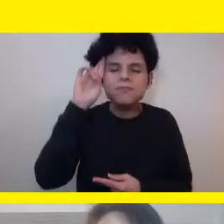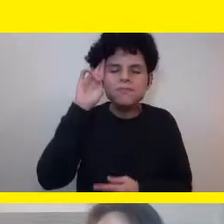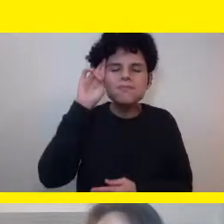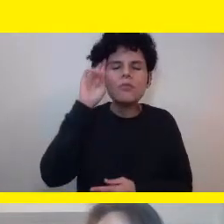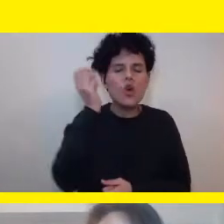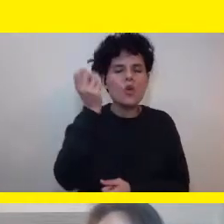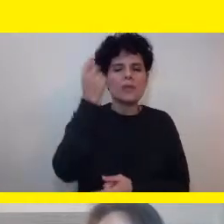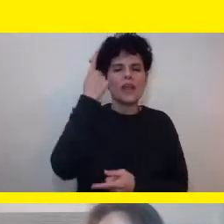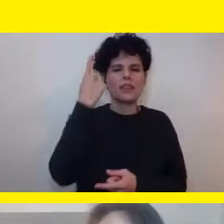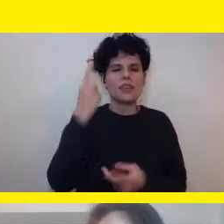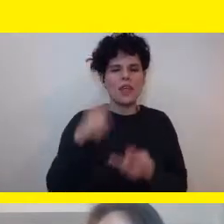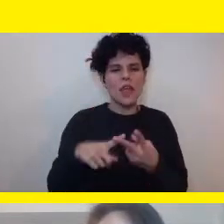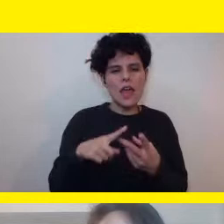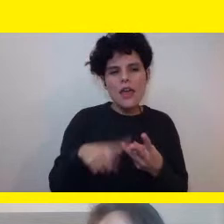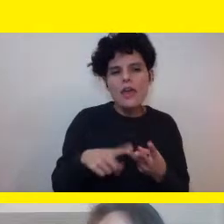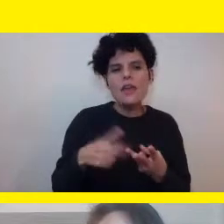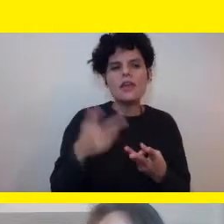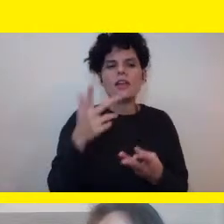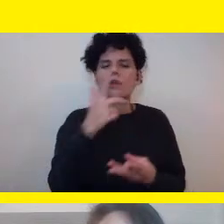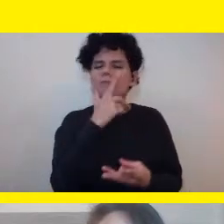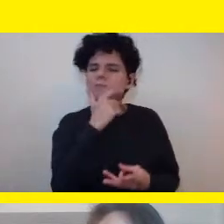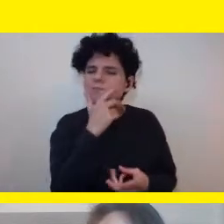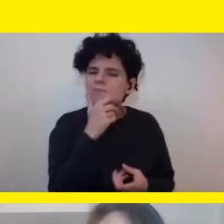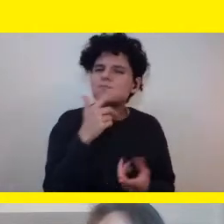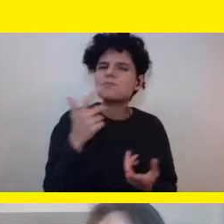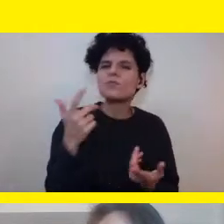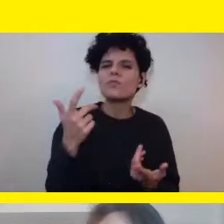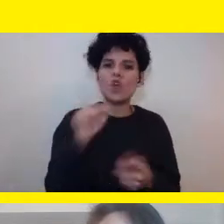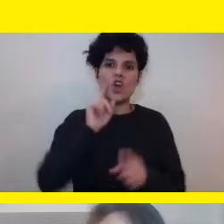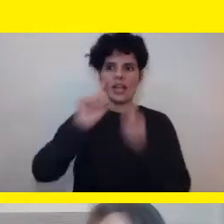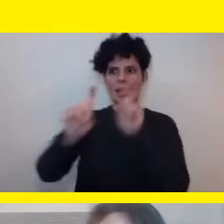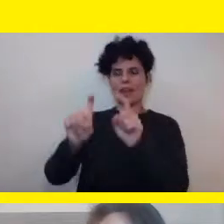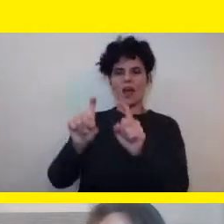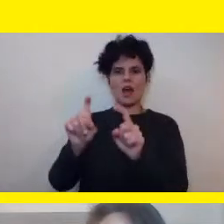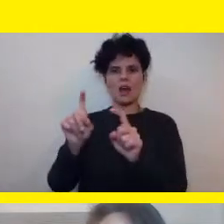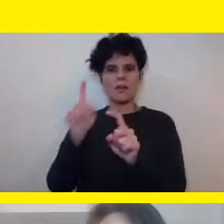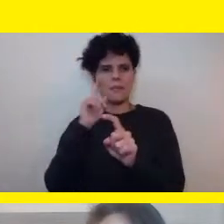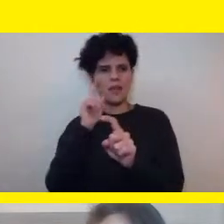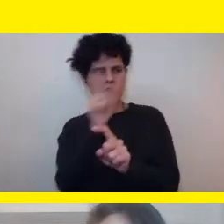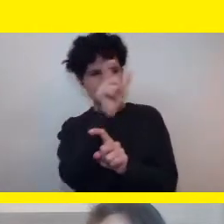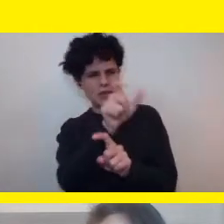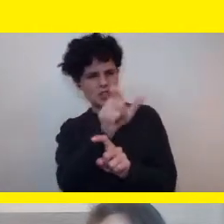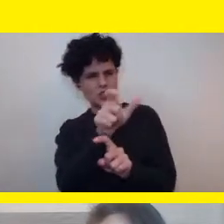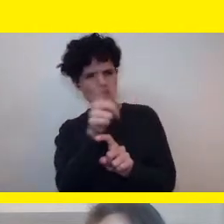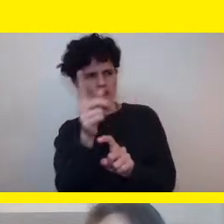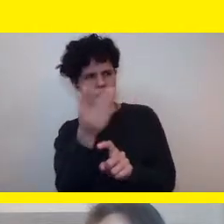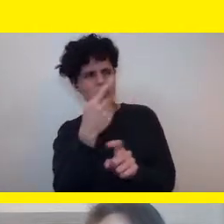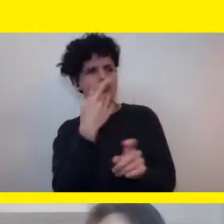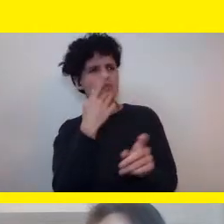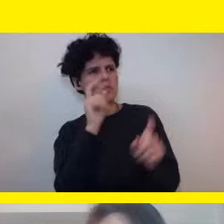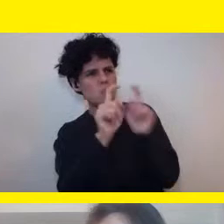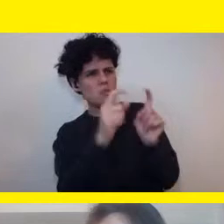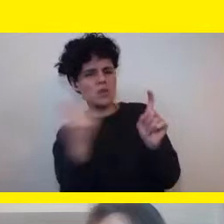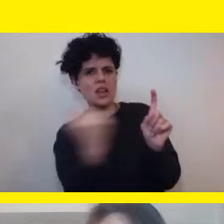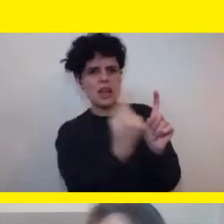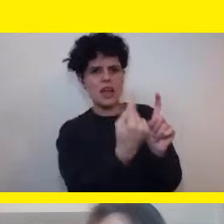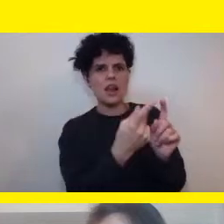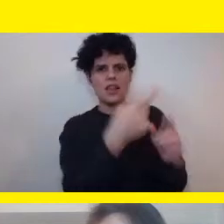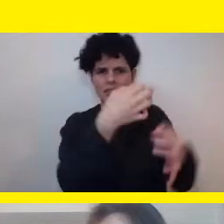no de cómo ella ha actuado, sino cómo ha actuado la gente a quienes ella ha recurrido, que son agentes estaduales, por cómo ellos se han comportado,